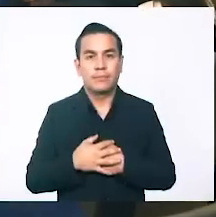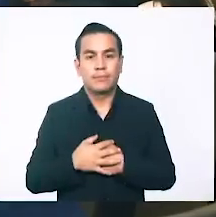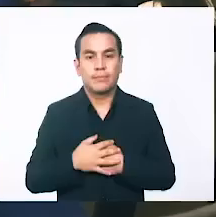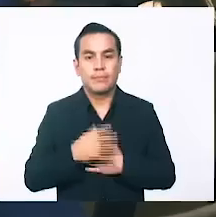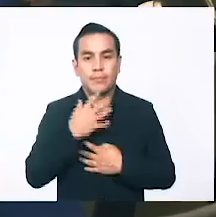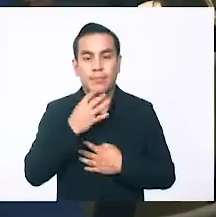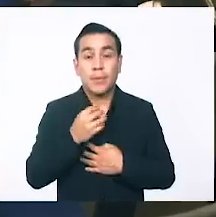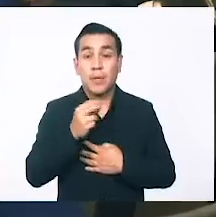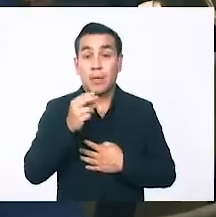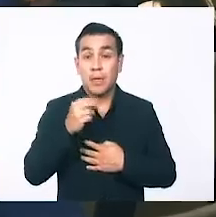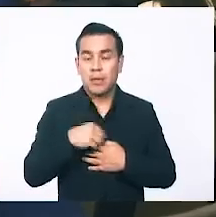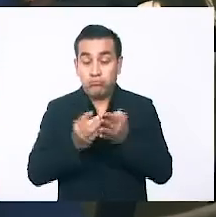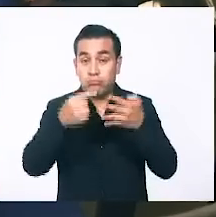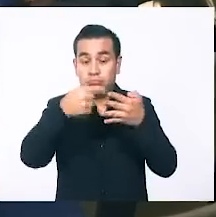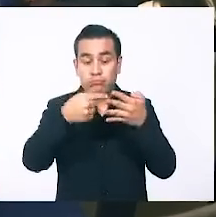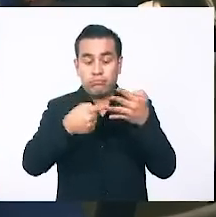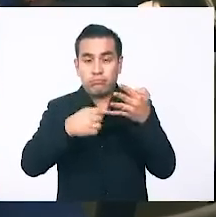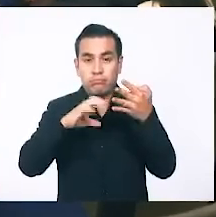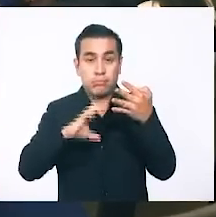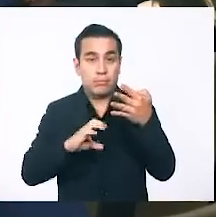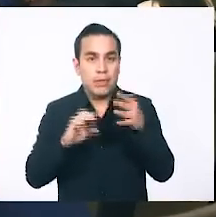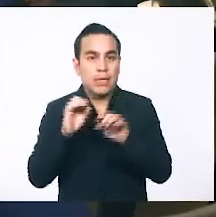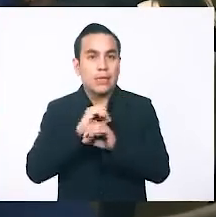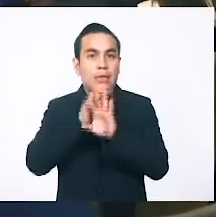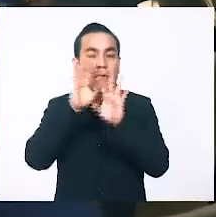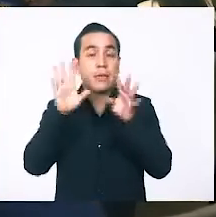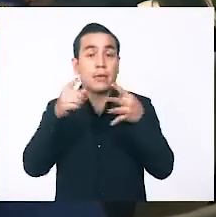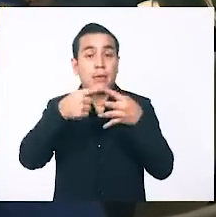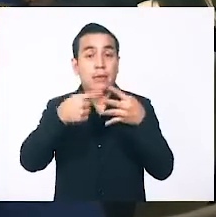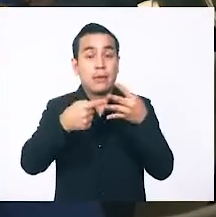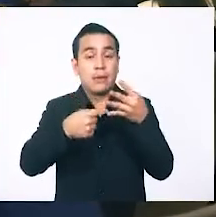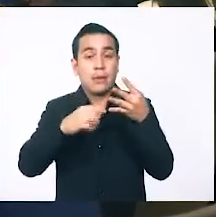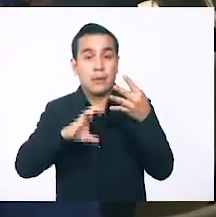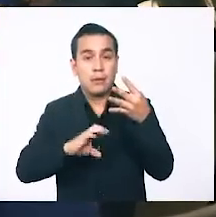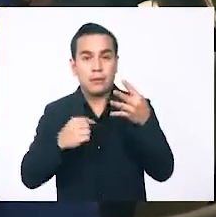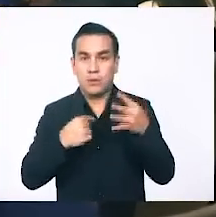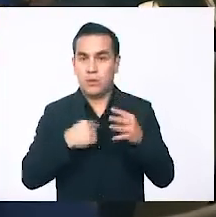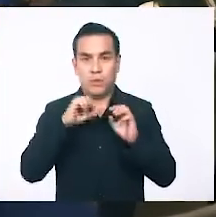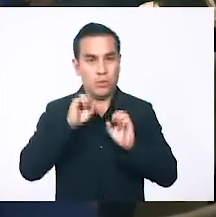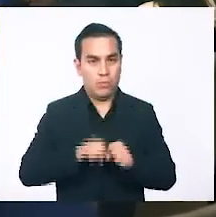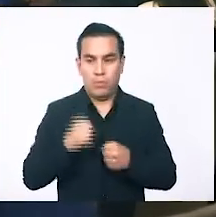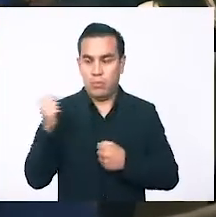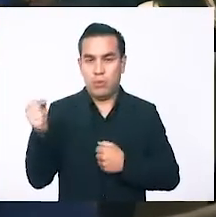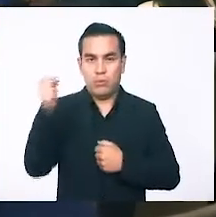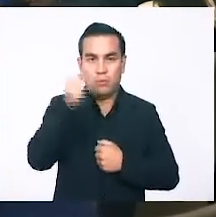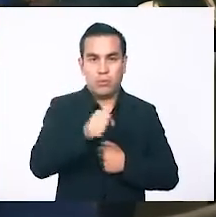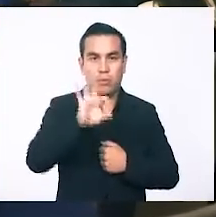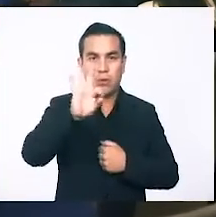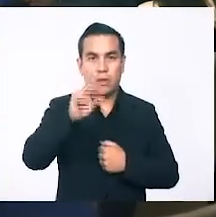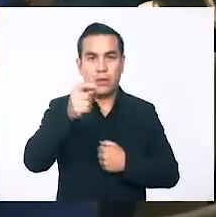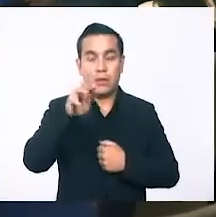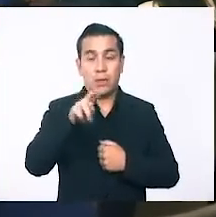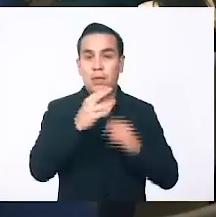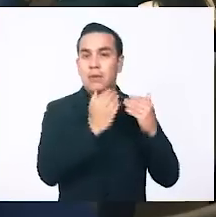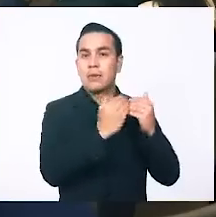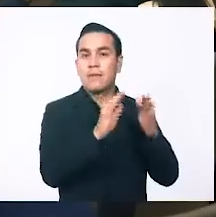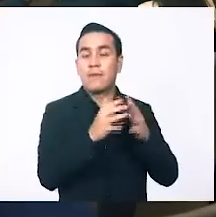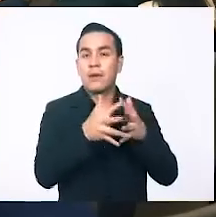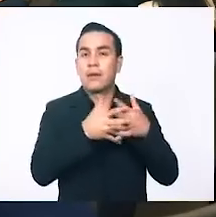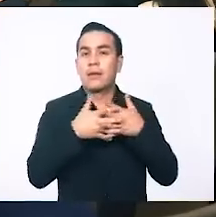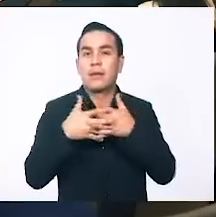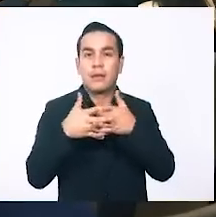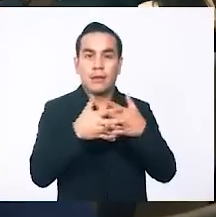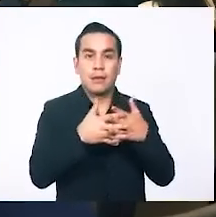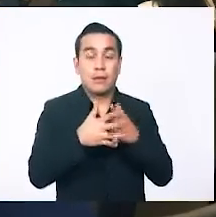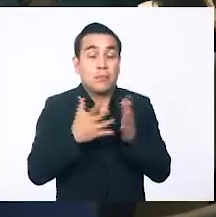Y así dice la Constitución. Claro, la Constitución no me permitía a mí nombrar un fiscal como se lo permite al presidente de Estados Unidos. A mí me hubiera gustado